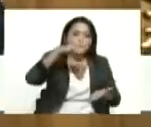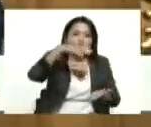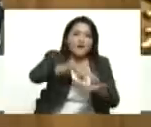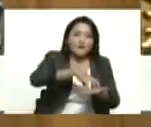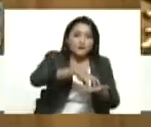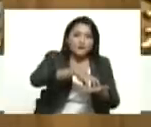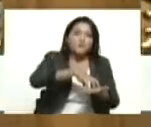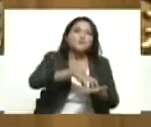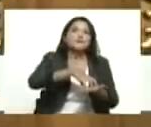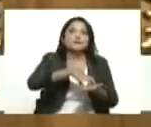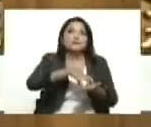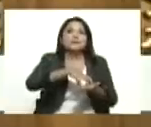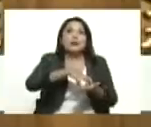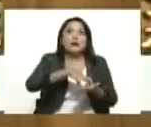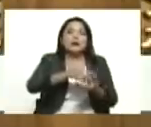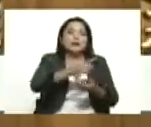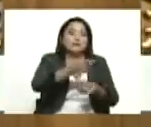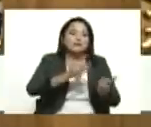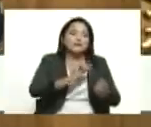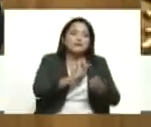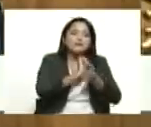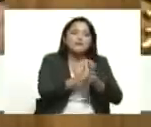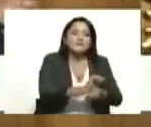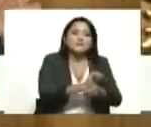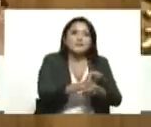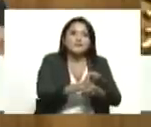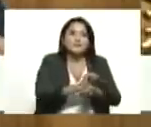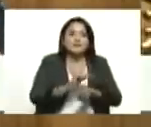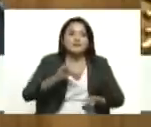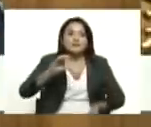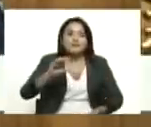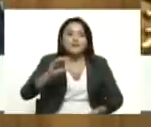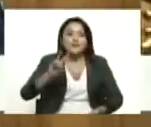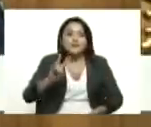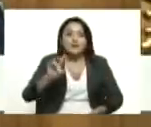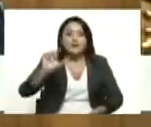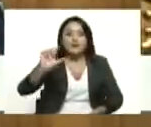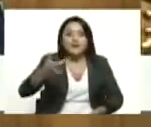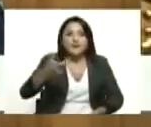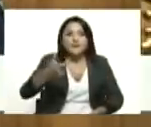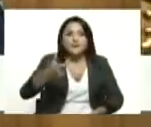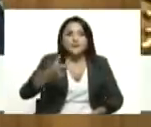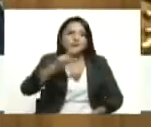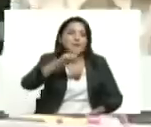parte de la directiva de la CBG, puesto a la orden de los tribunales.